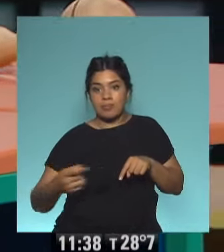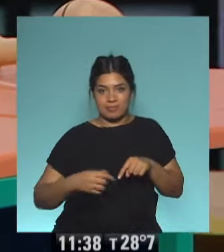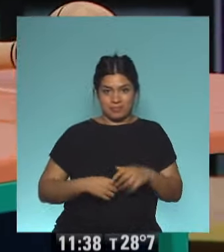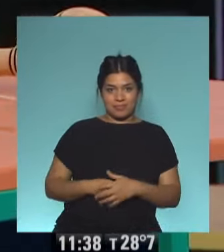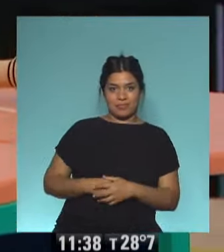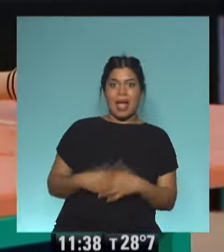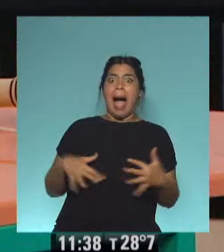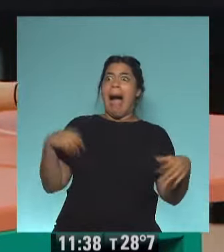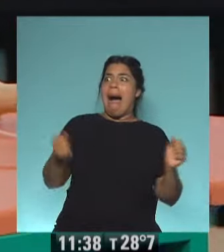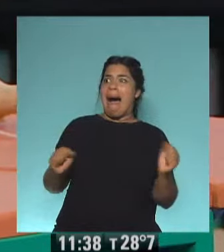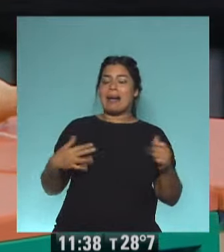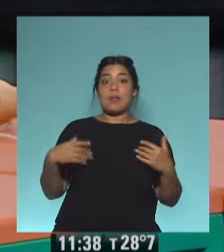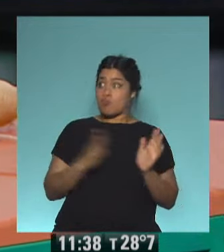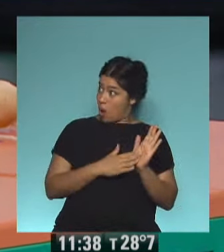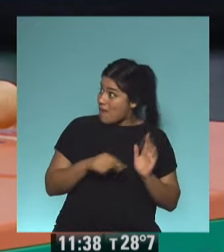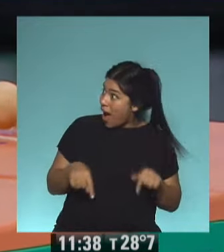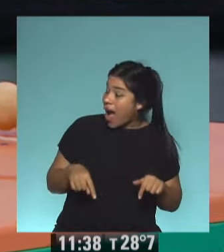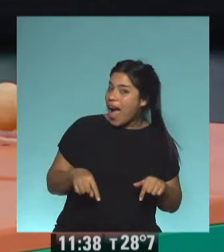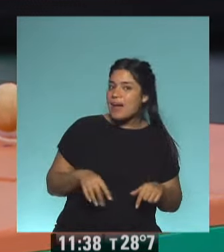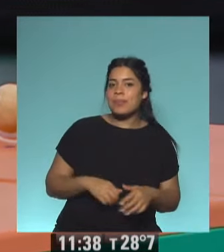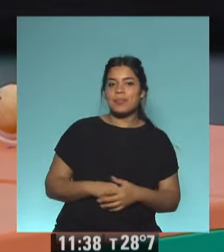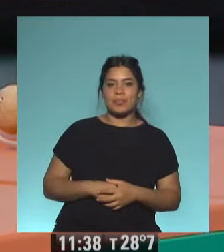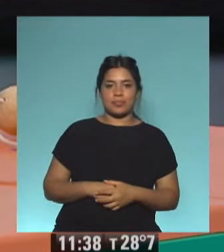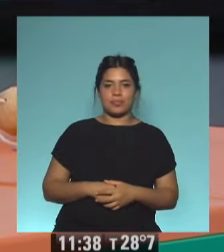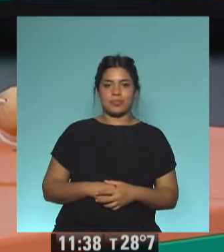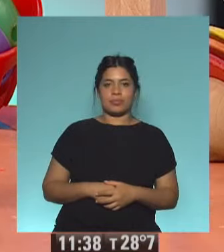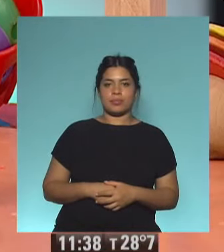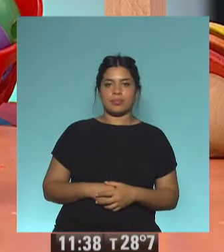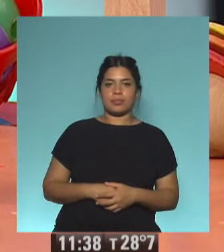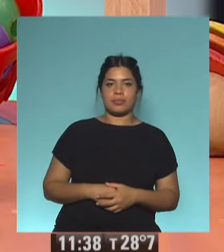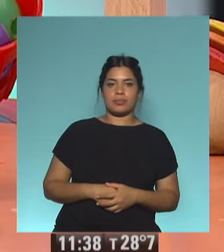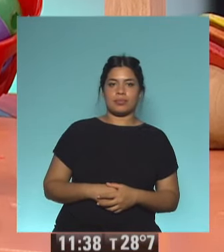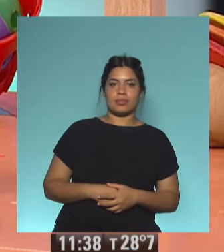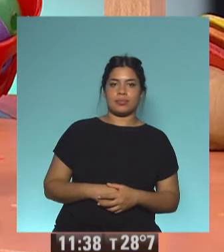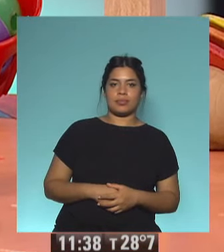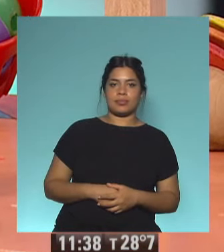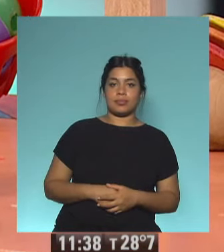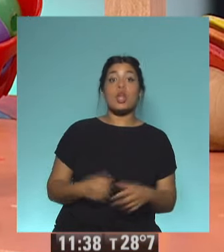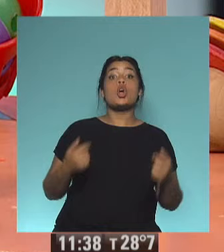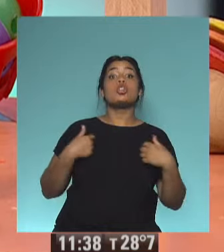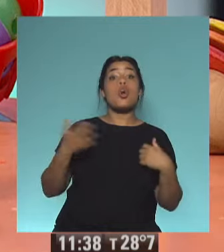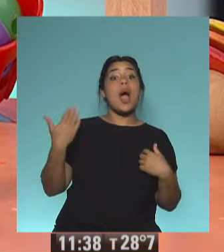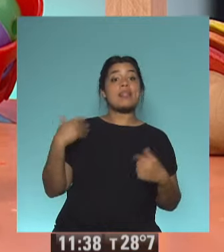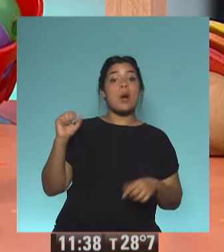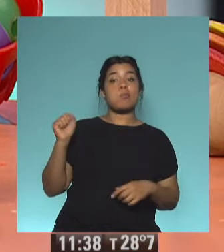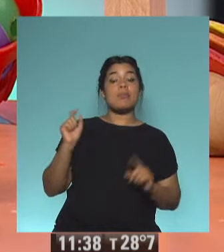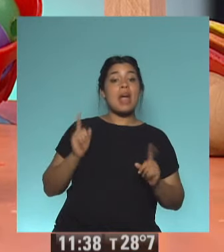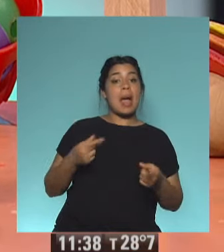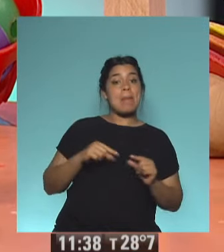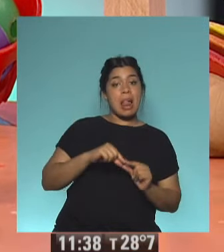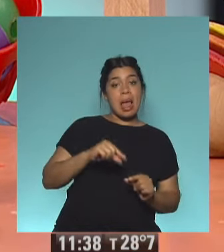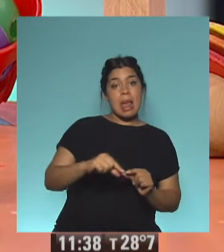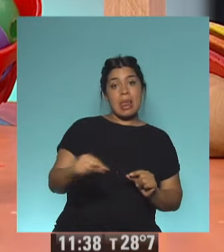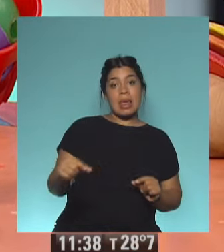acá. ¡Ay, qué nervios! ¿Lo probamos? ¡Ay, siento que se va a caer para adelante! ¿Fichitas? Sí, con fichitas también.